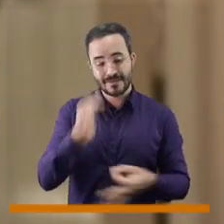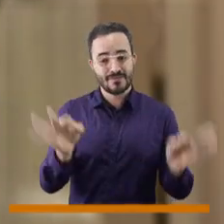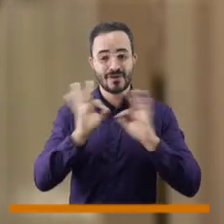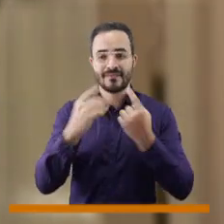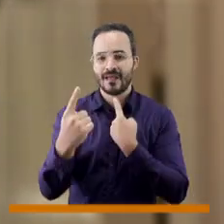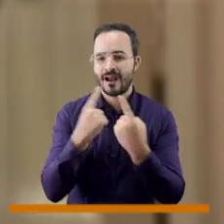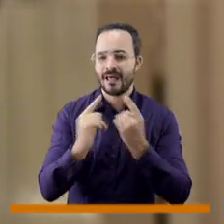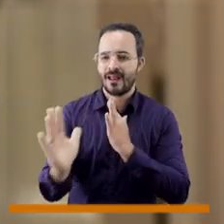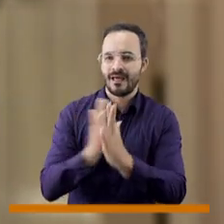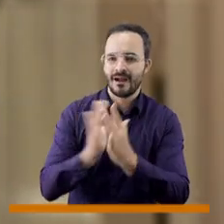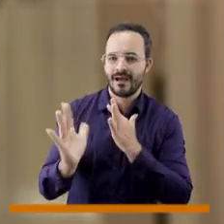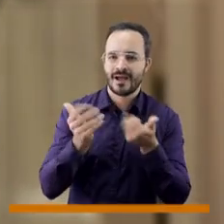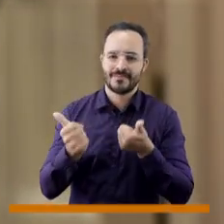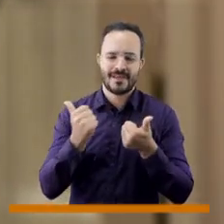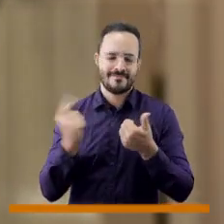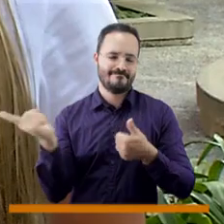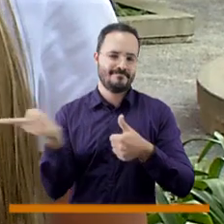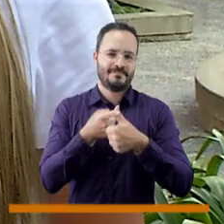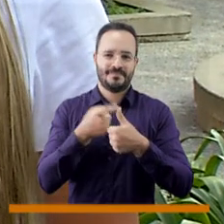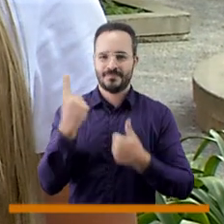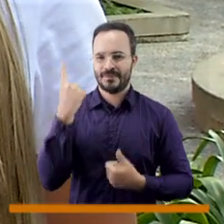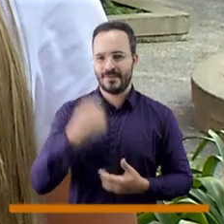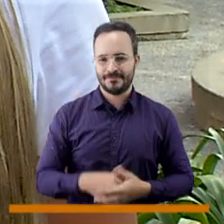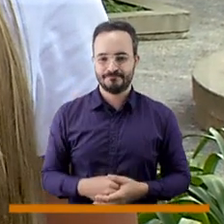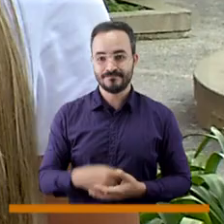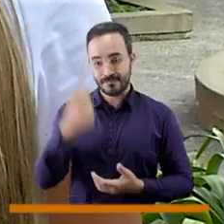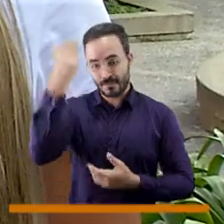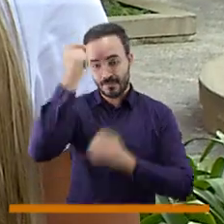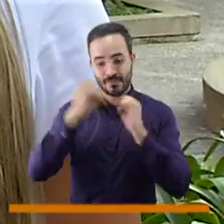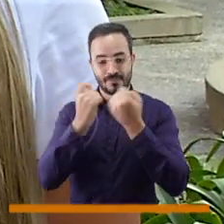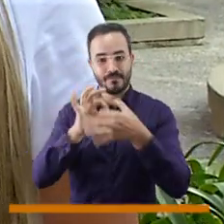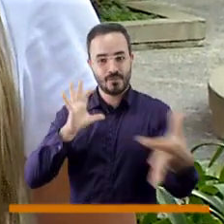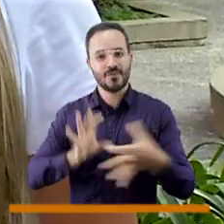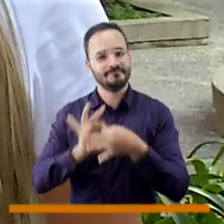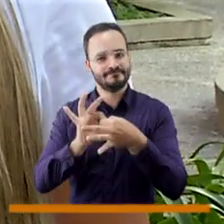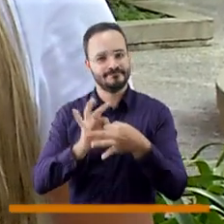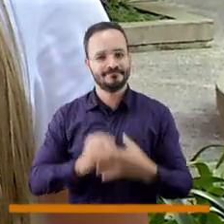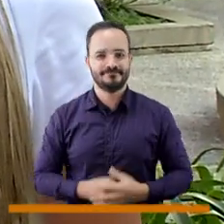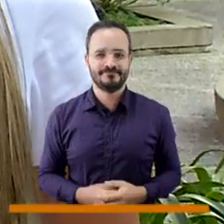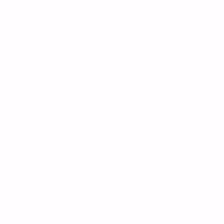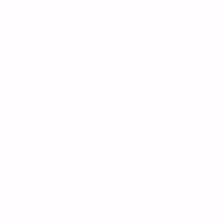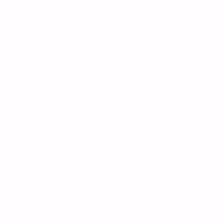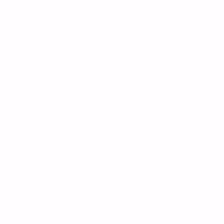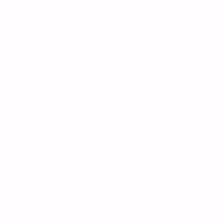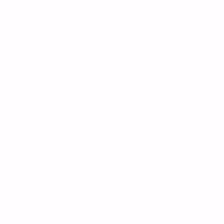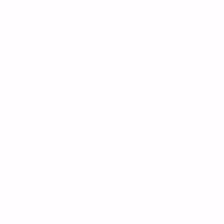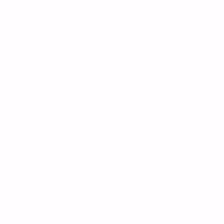Recuerden que siempre el diálogo debe primar entre nosotros, porque el consejo somos tú y yo.